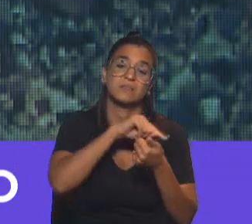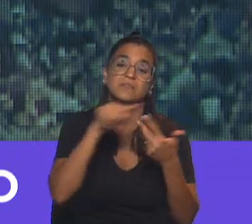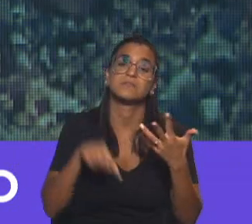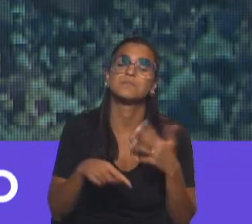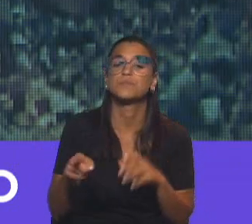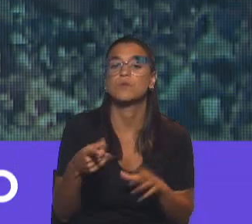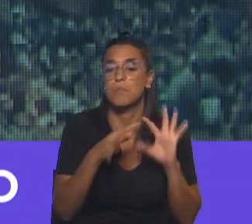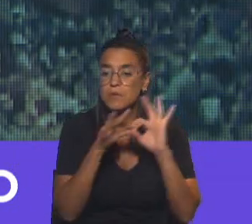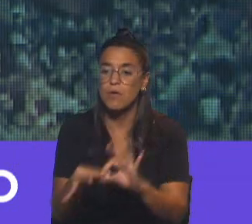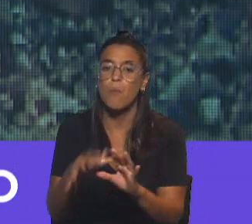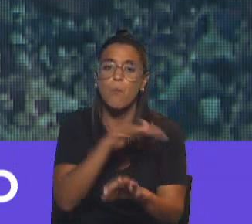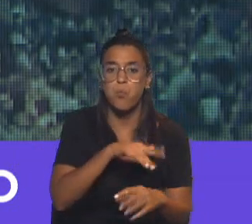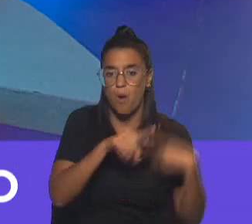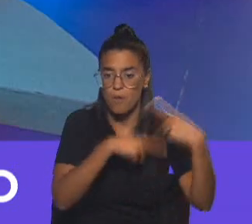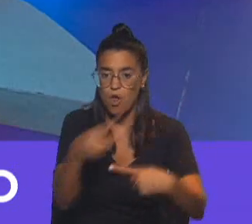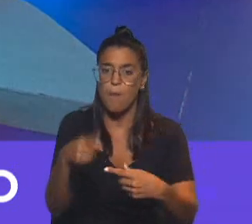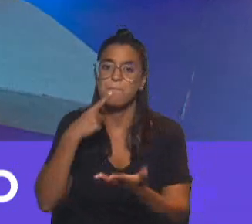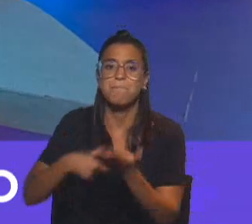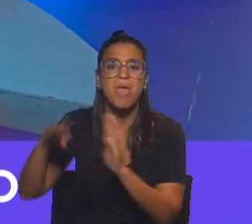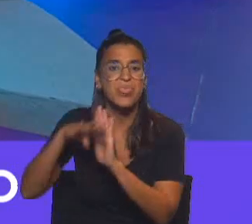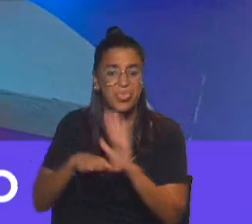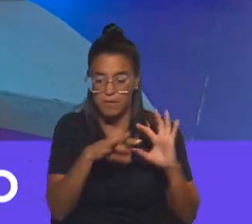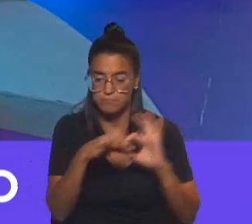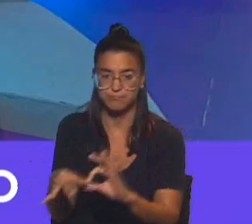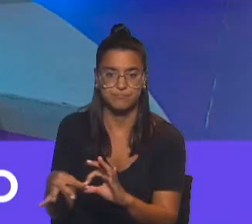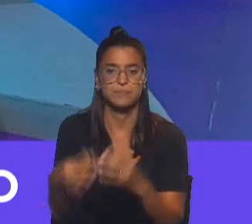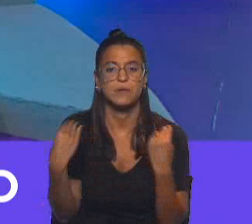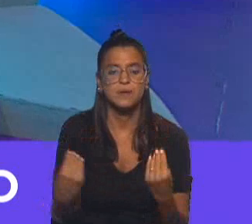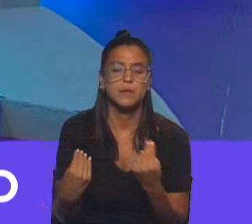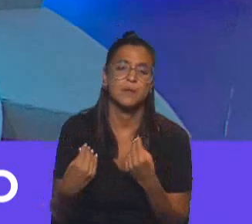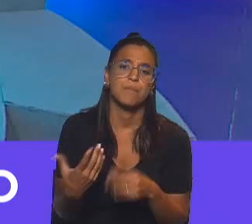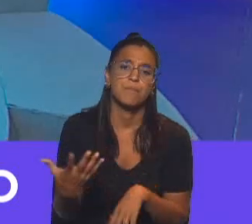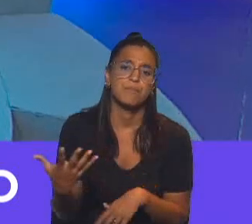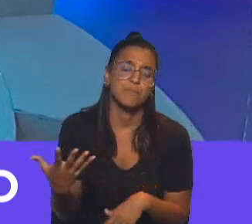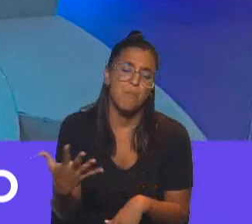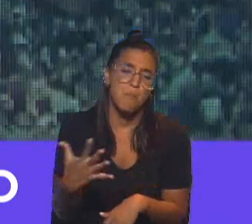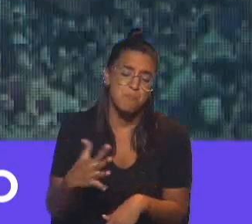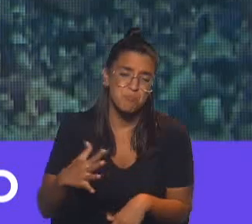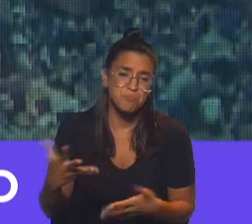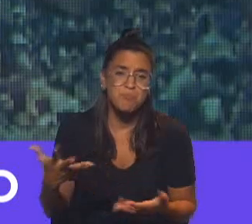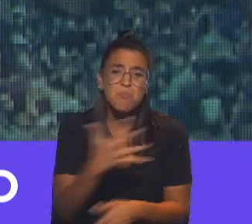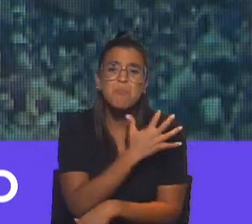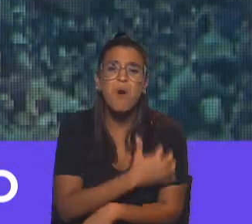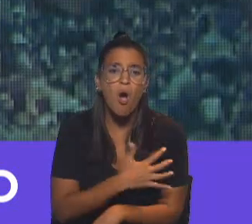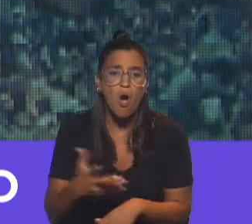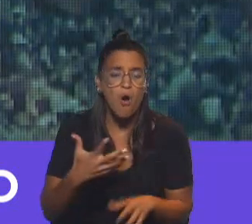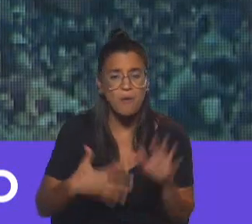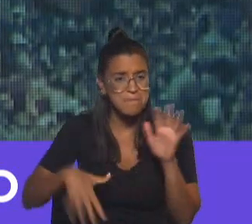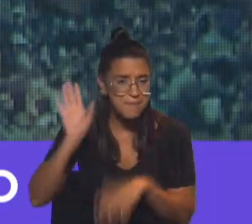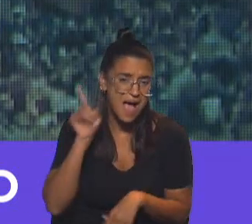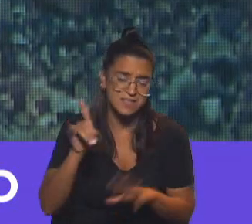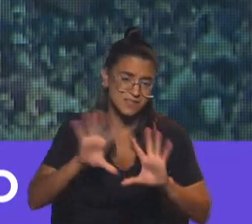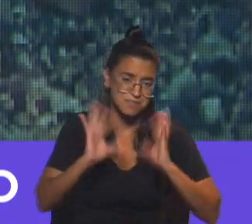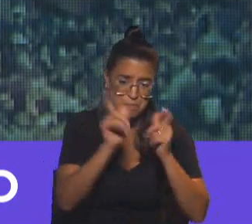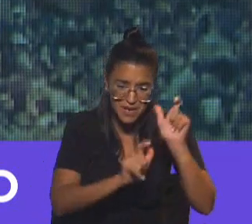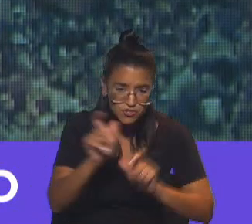indígenas con estas políticas y medidas que influyen. Son los más pobres del planeta, digamos, ¿no? De toda la población